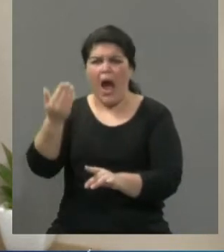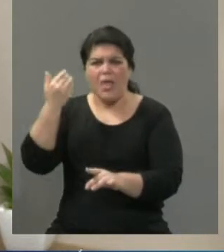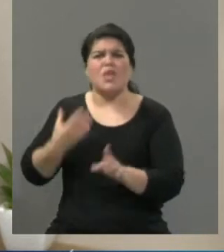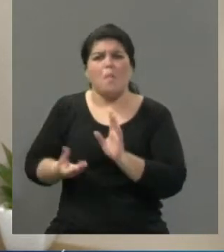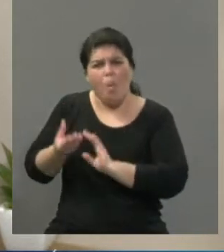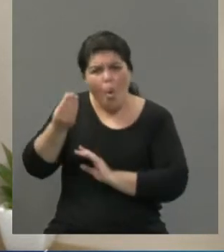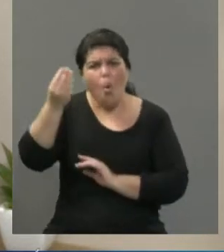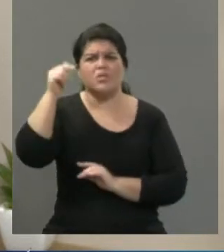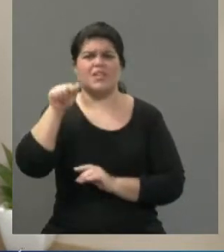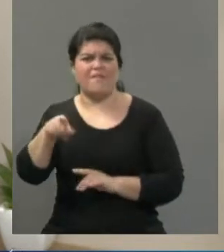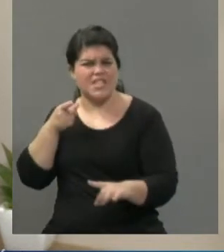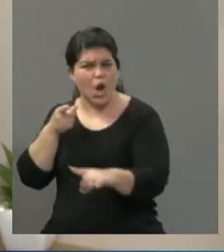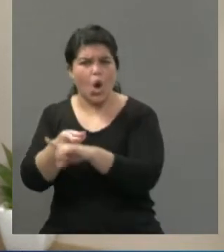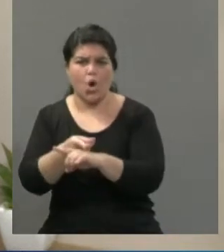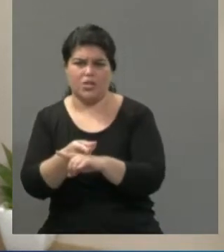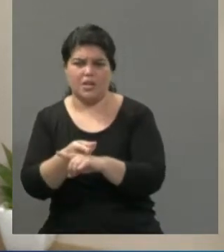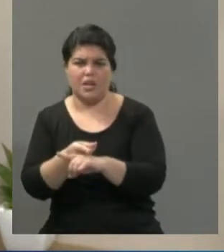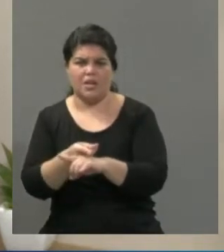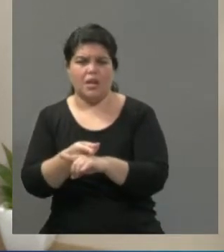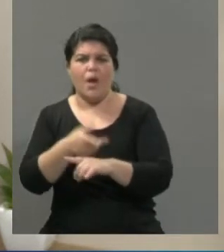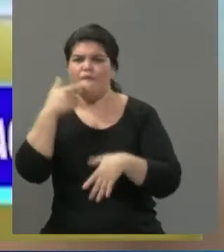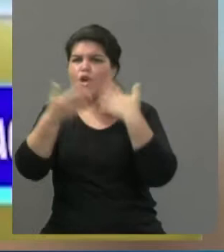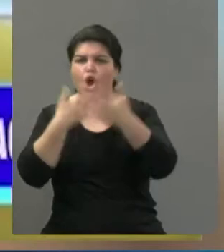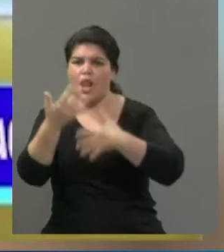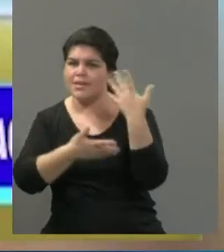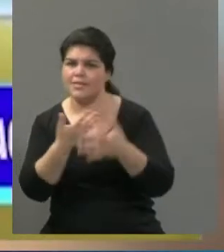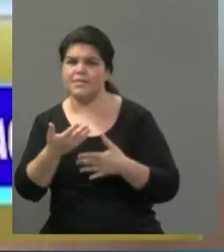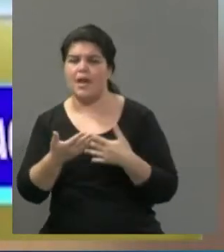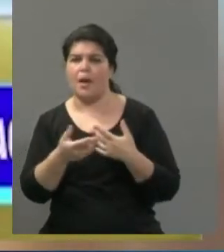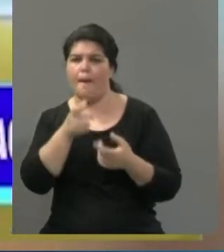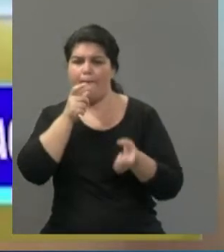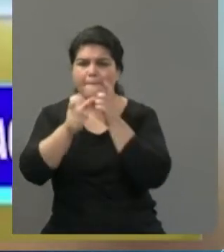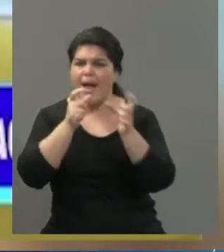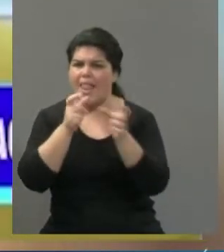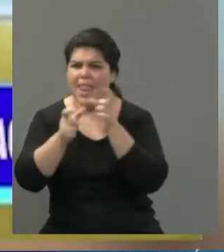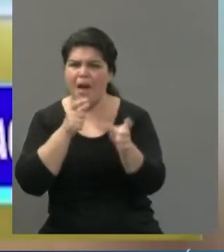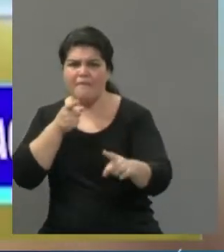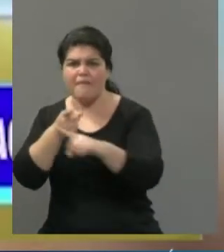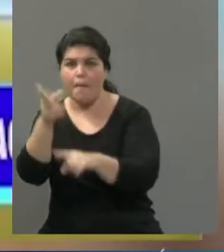con clara violencia verbal y psicológica contra las mujeres, ¿no? Entonces,